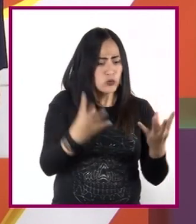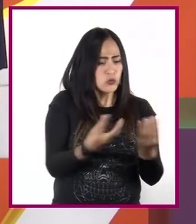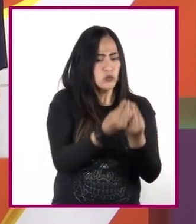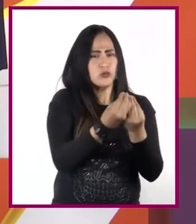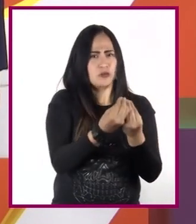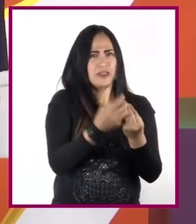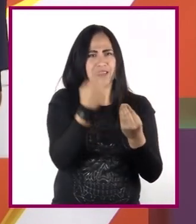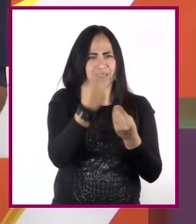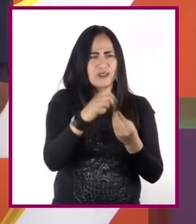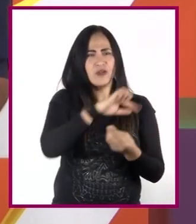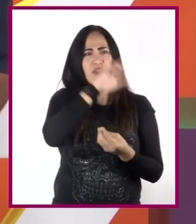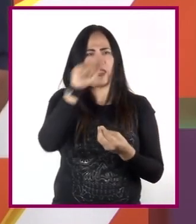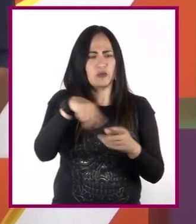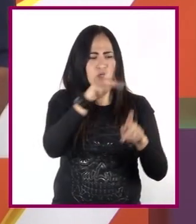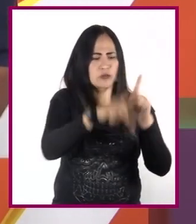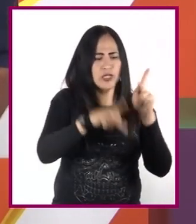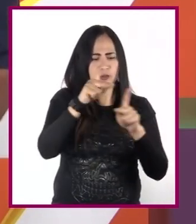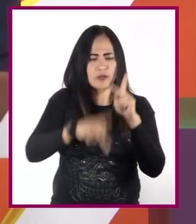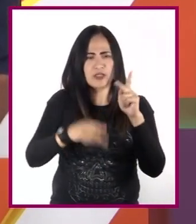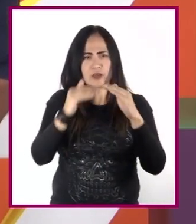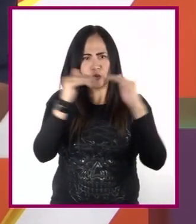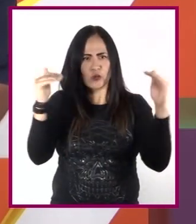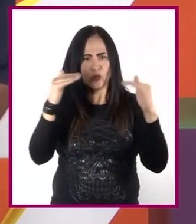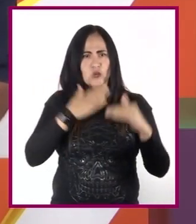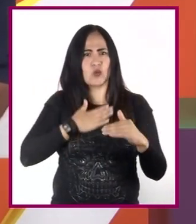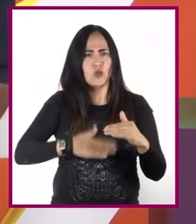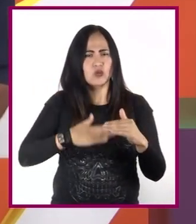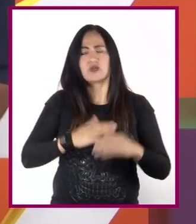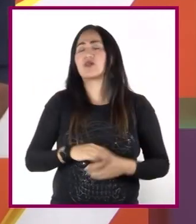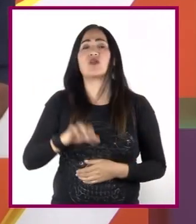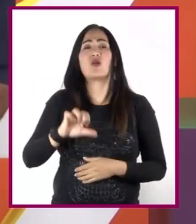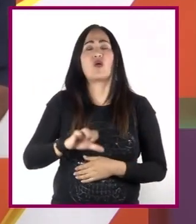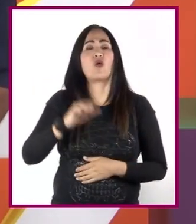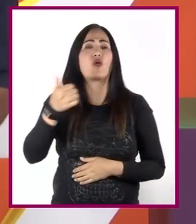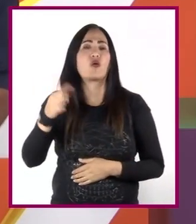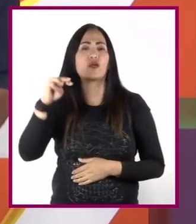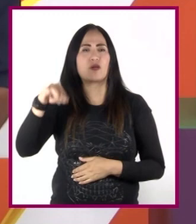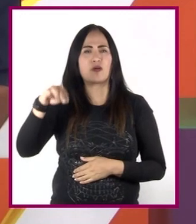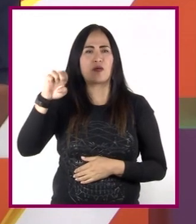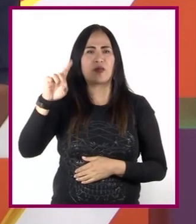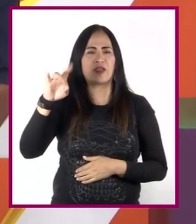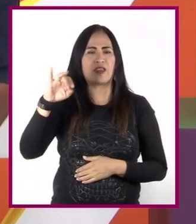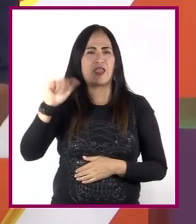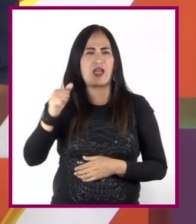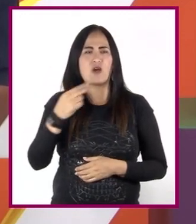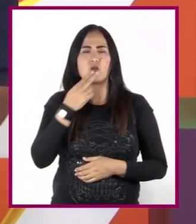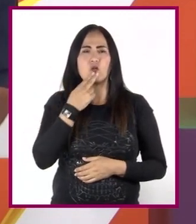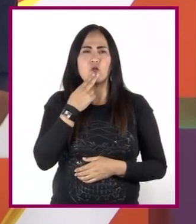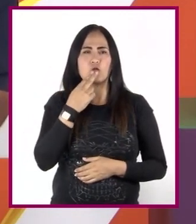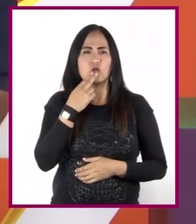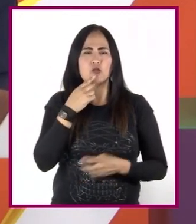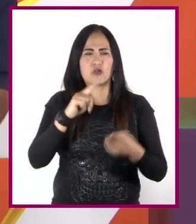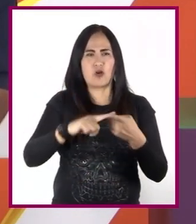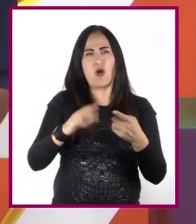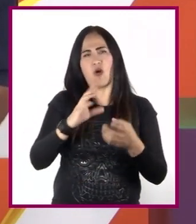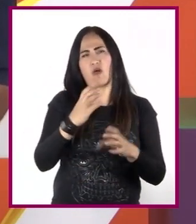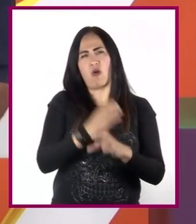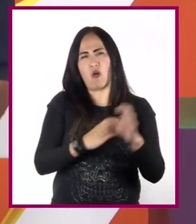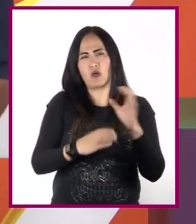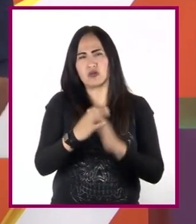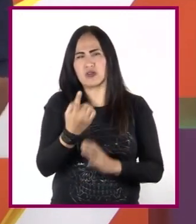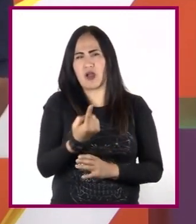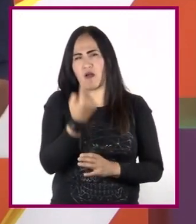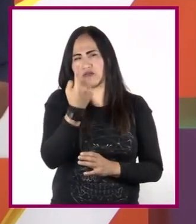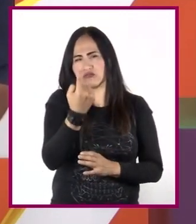indican los datos. Otro de los usos de la media es como mejor estimación de la medida real de un objeto,